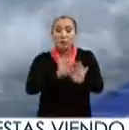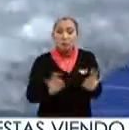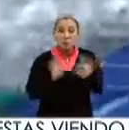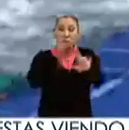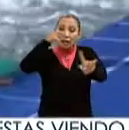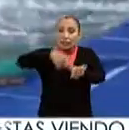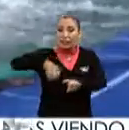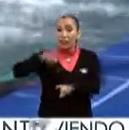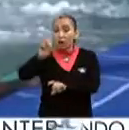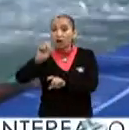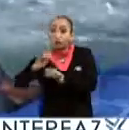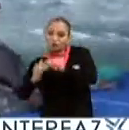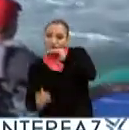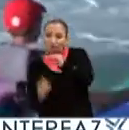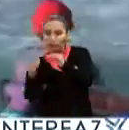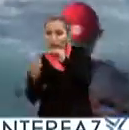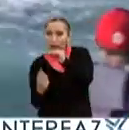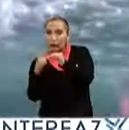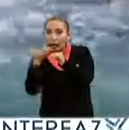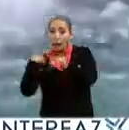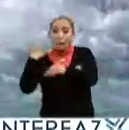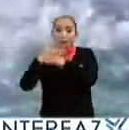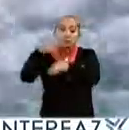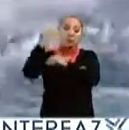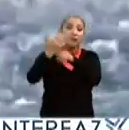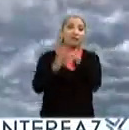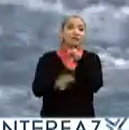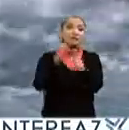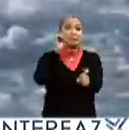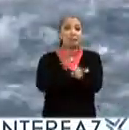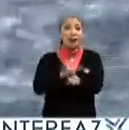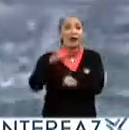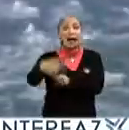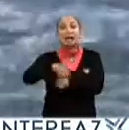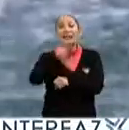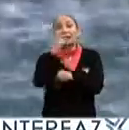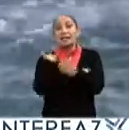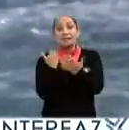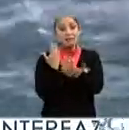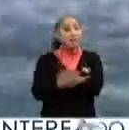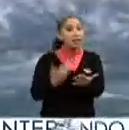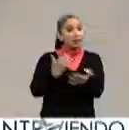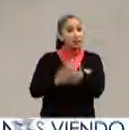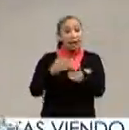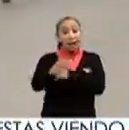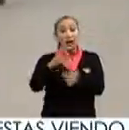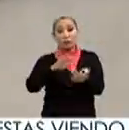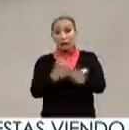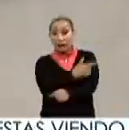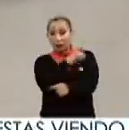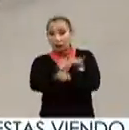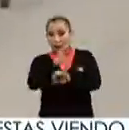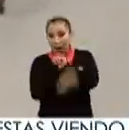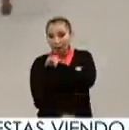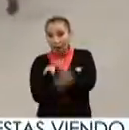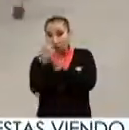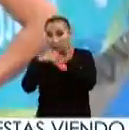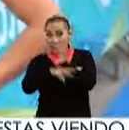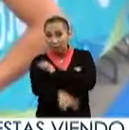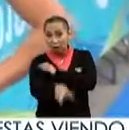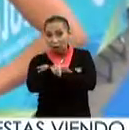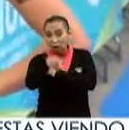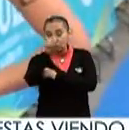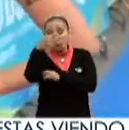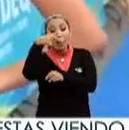y Quintana Roo, subsede alterna, bajarán el telón este fin de semana, y el saldo pendiente para esta Olimpiada Nacional Infantil y Juvenil